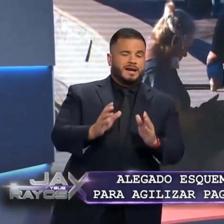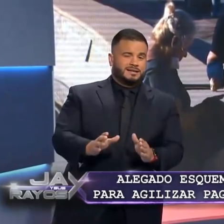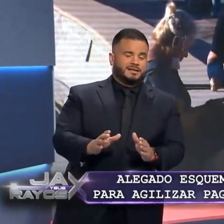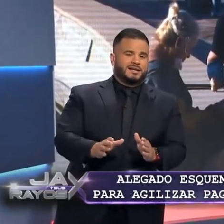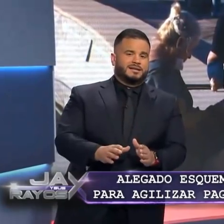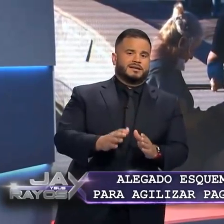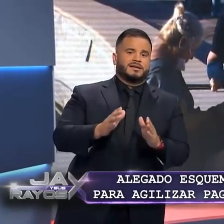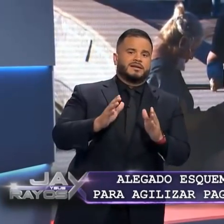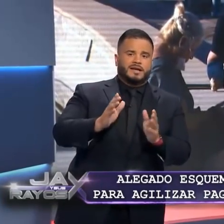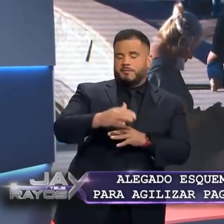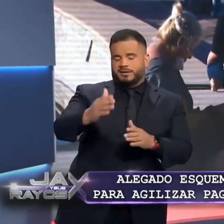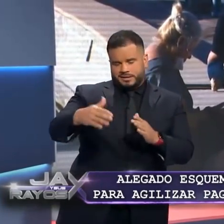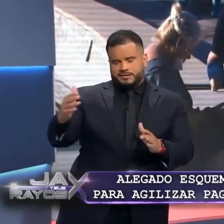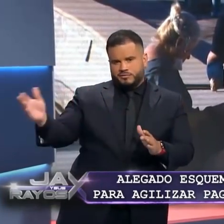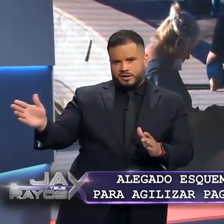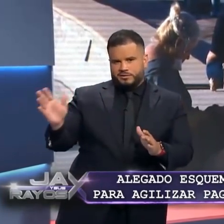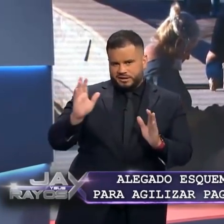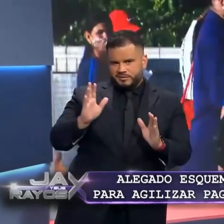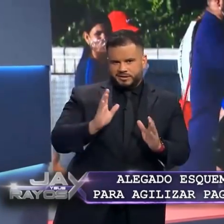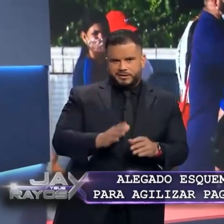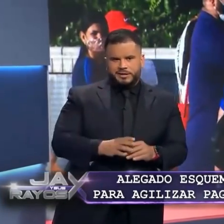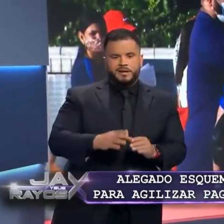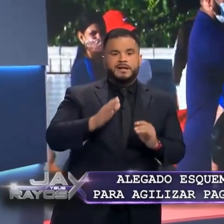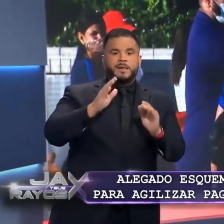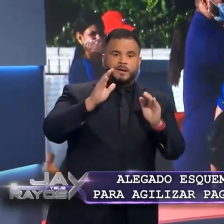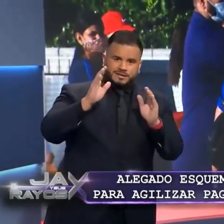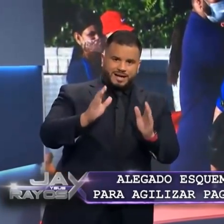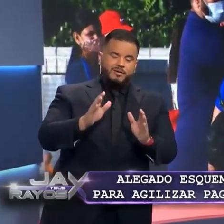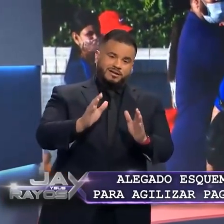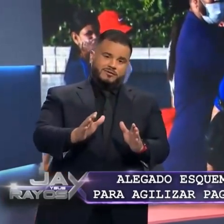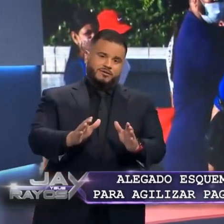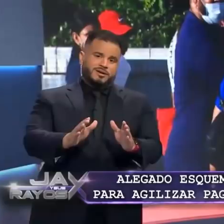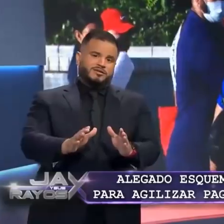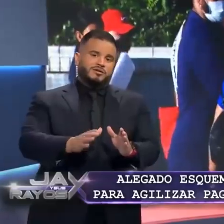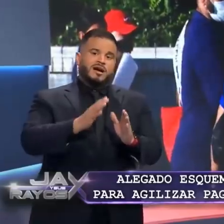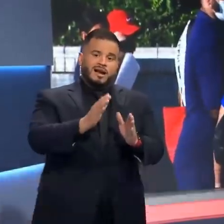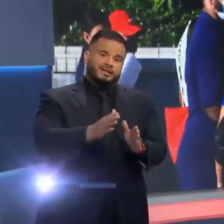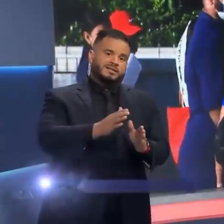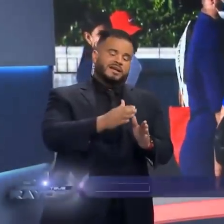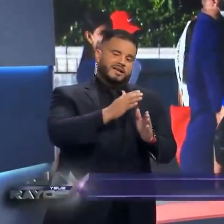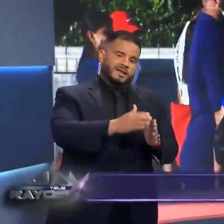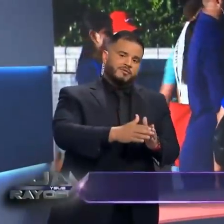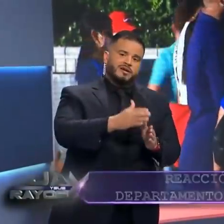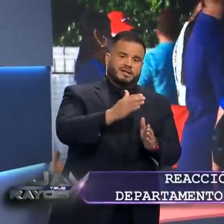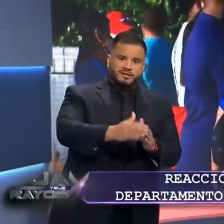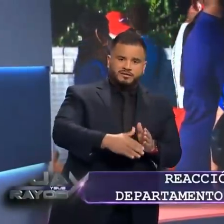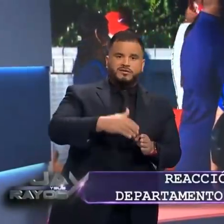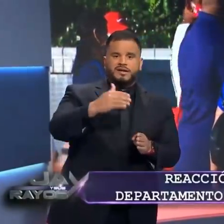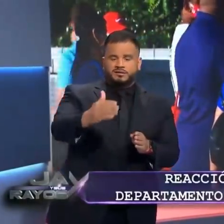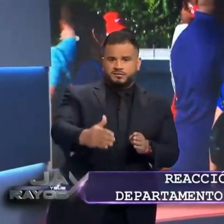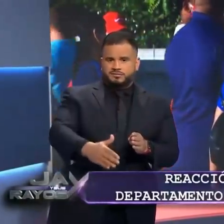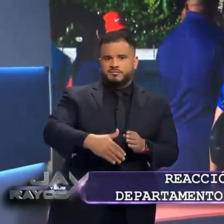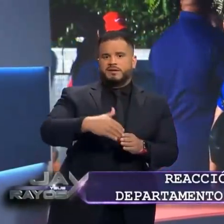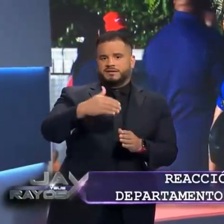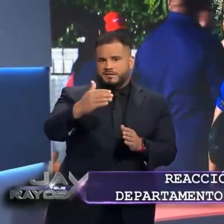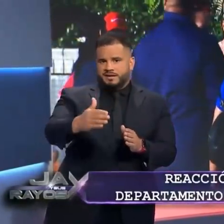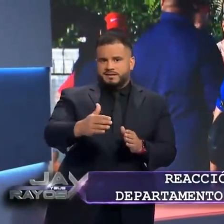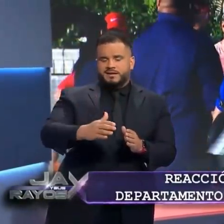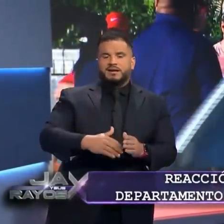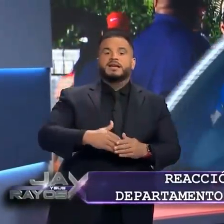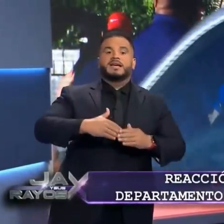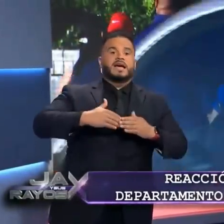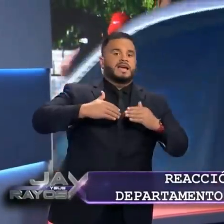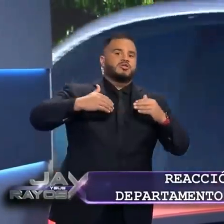a Día, a las 3 de la tarde, que vamos a estar haciendo más recurrentemente, by the way. Sacamos esta información adelante, que teníamos estas grabaciones,